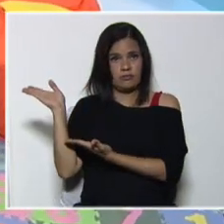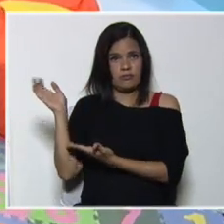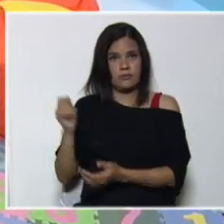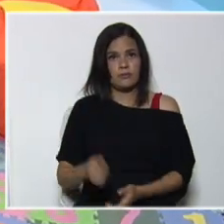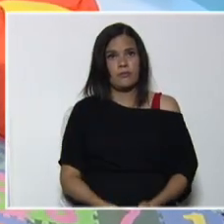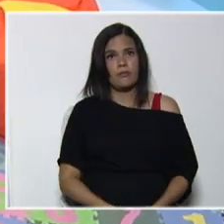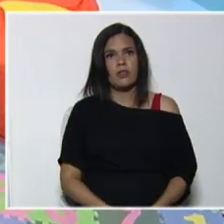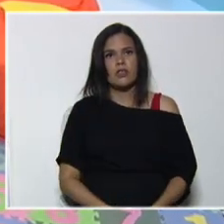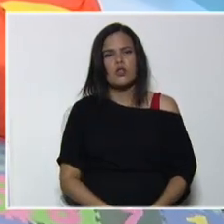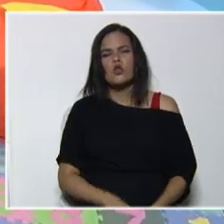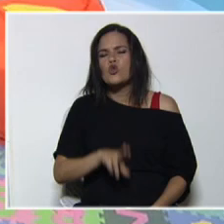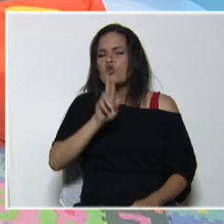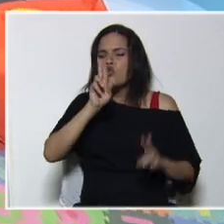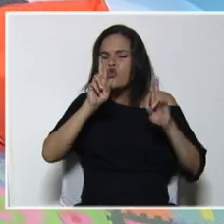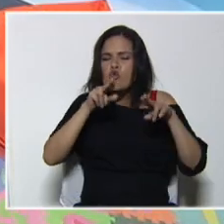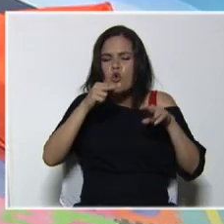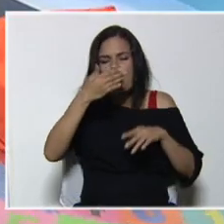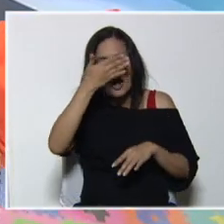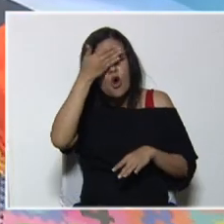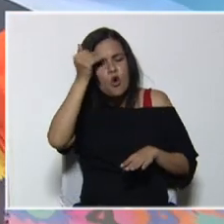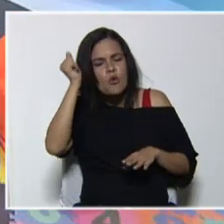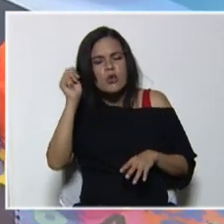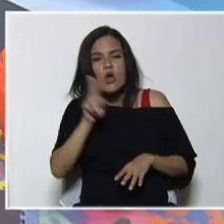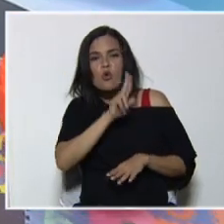@familiaescuela1, sin olvidar usar esa etiqueta,